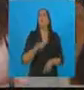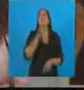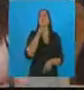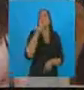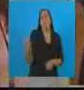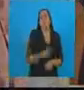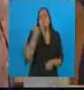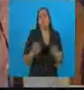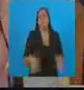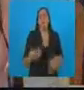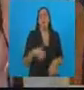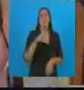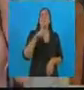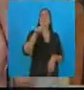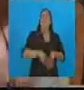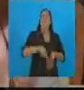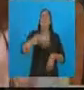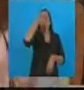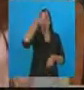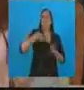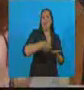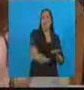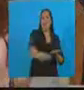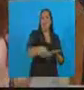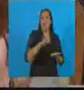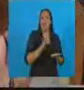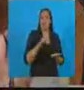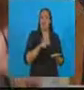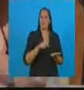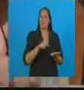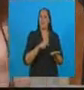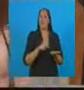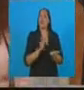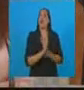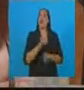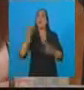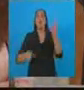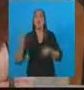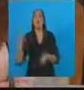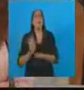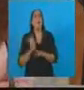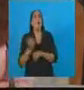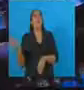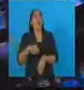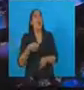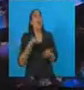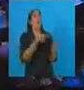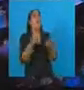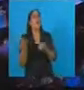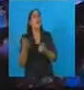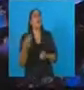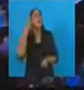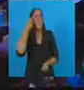que hizo retornar el crédito a la Argentina y que no es únicamente para los pobres.